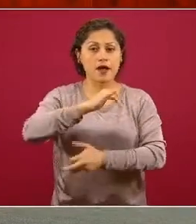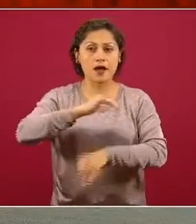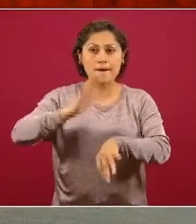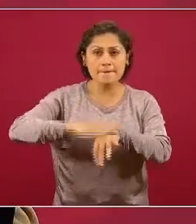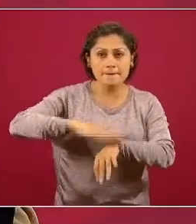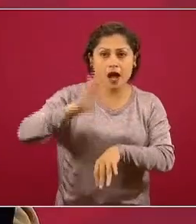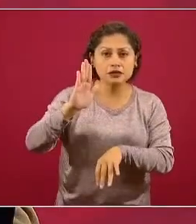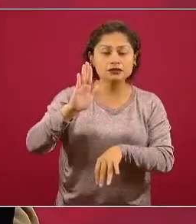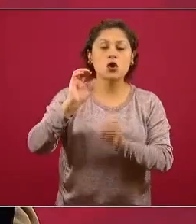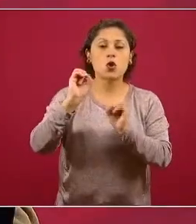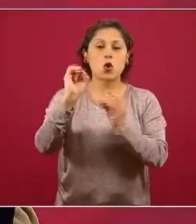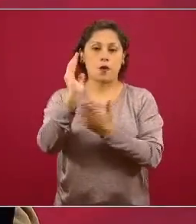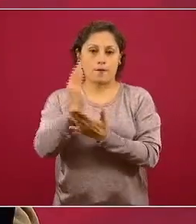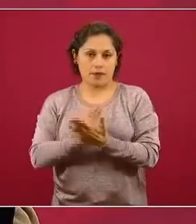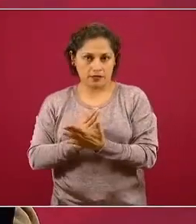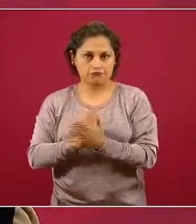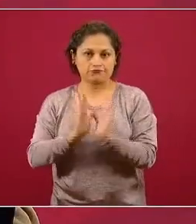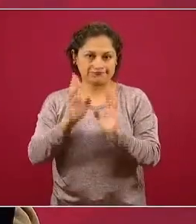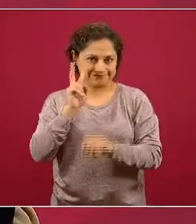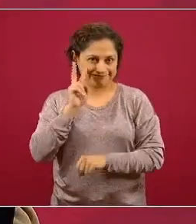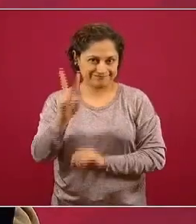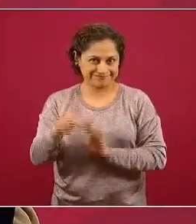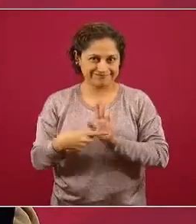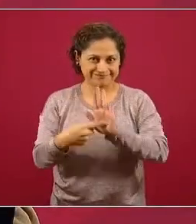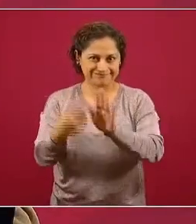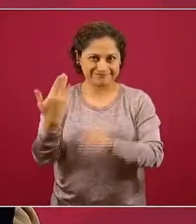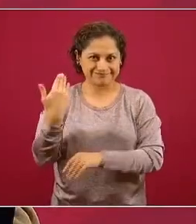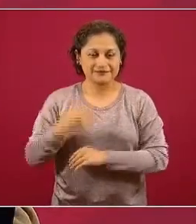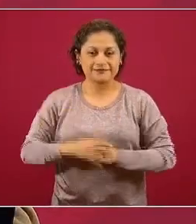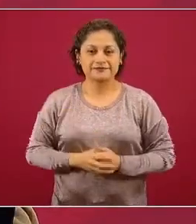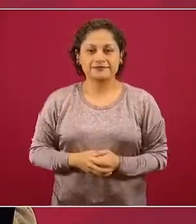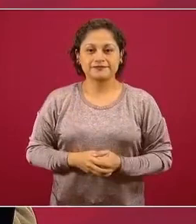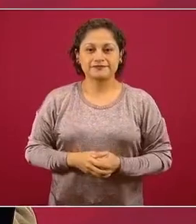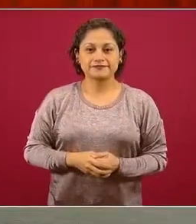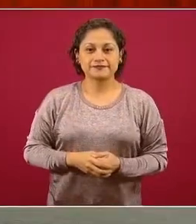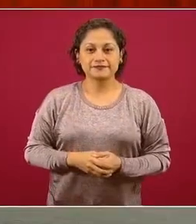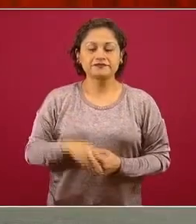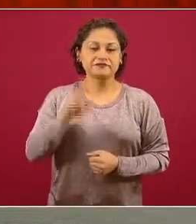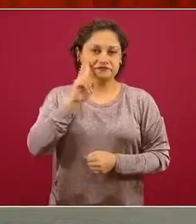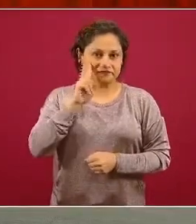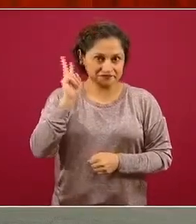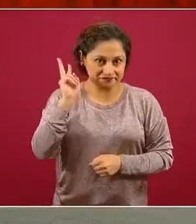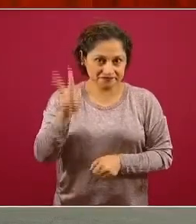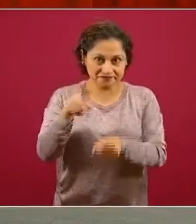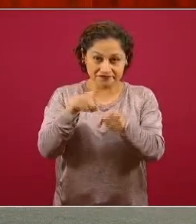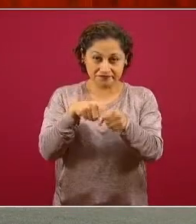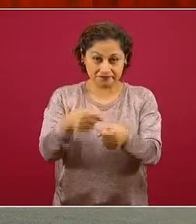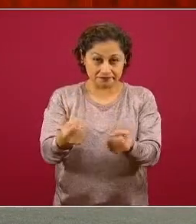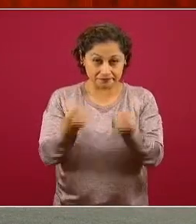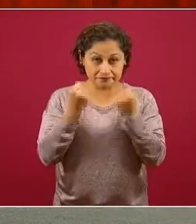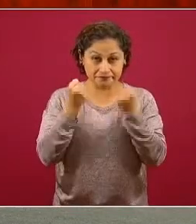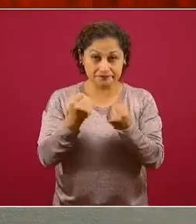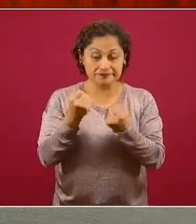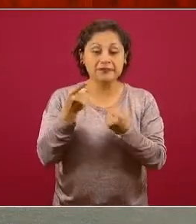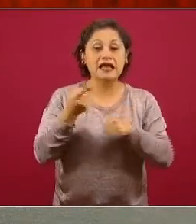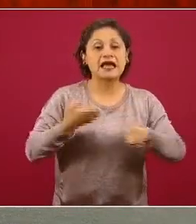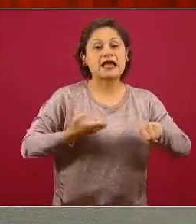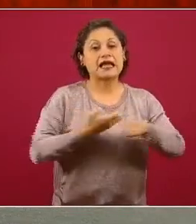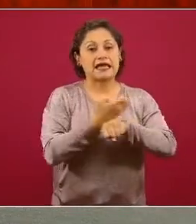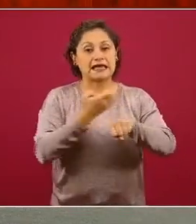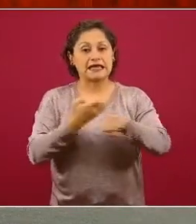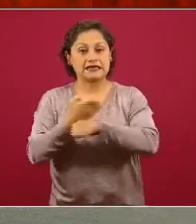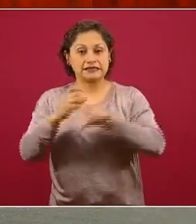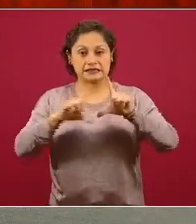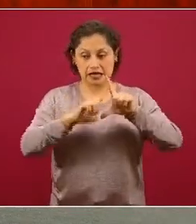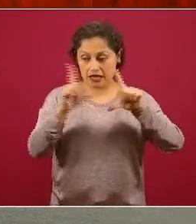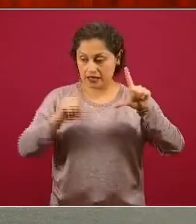la reducción. Y en este mosaico vimos en los carriles de color intenso los estados que a lo largo